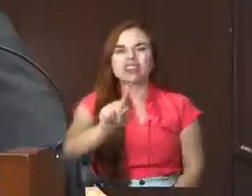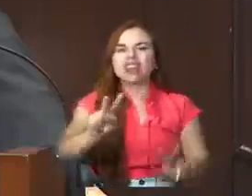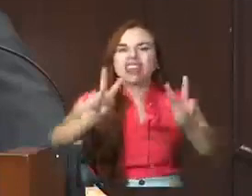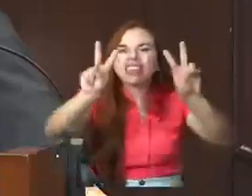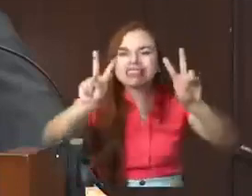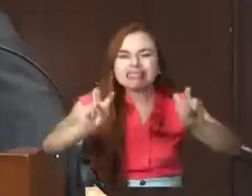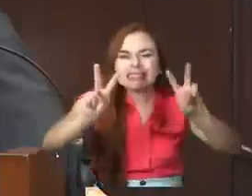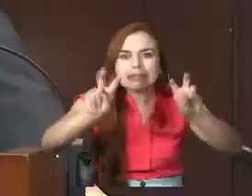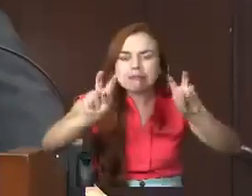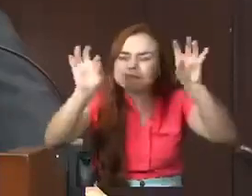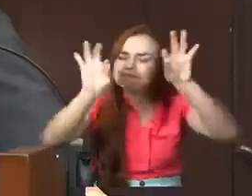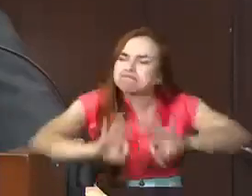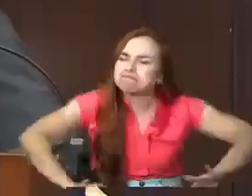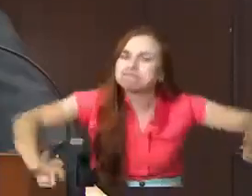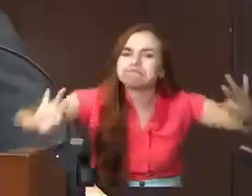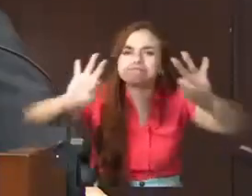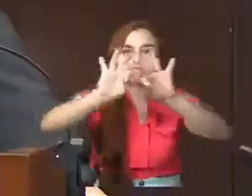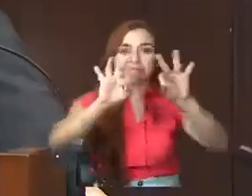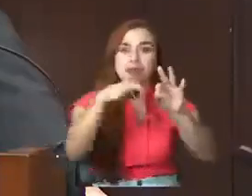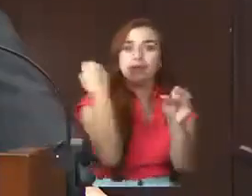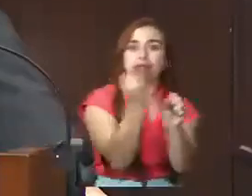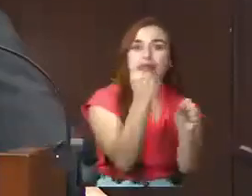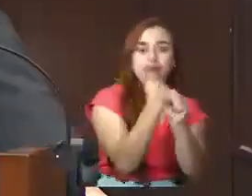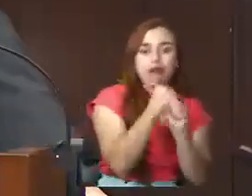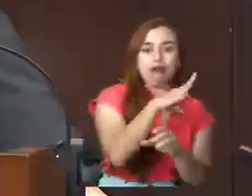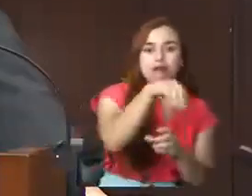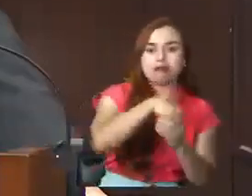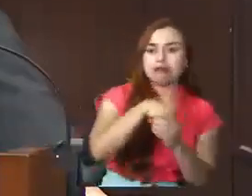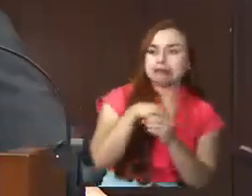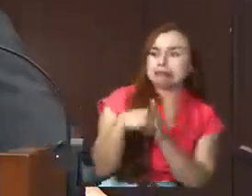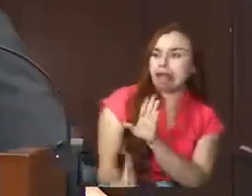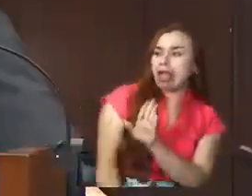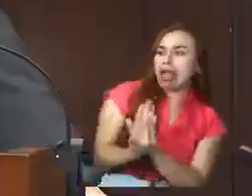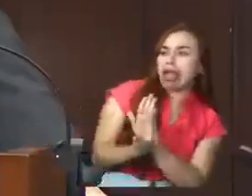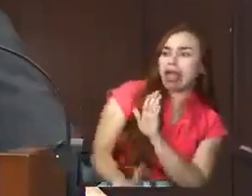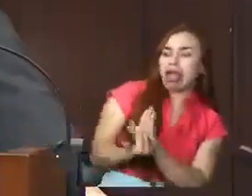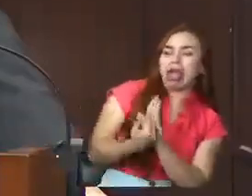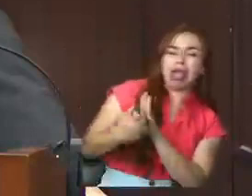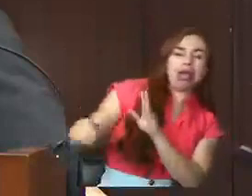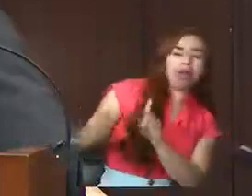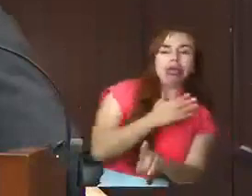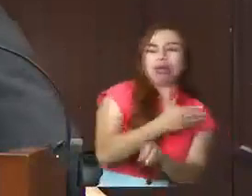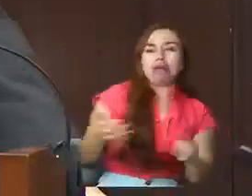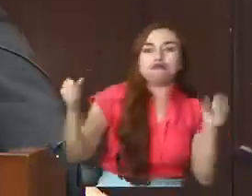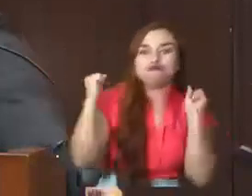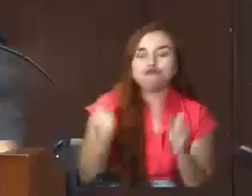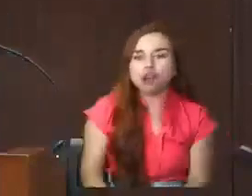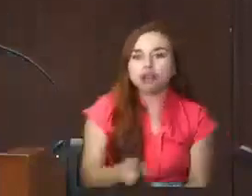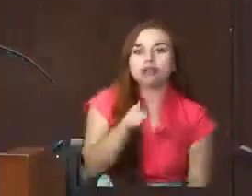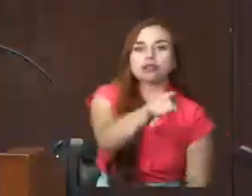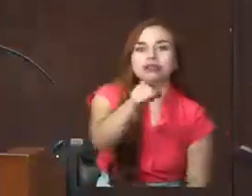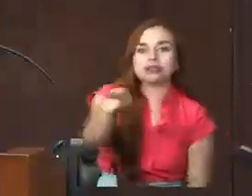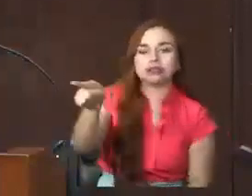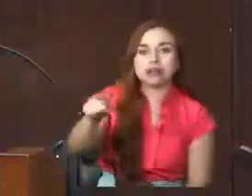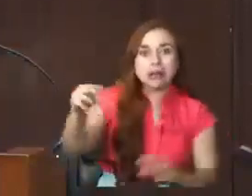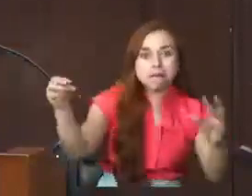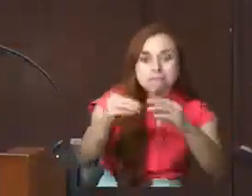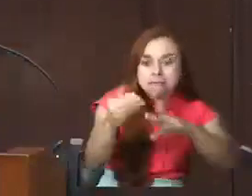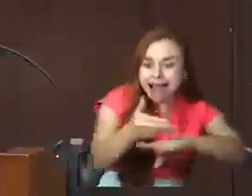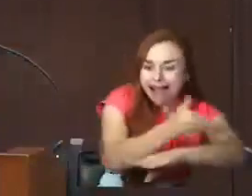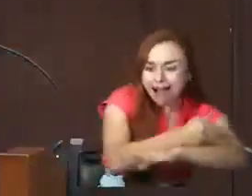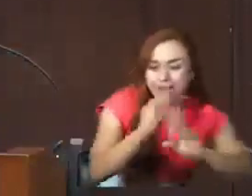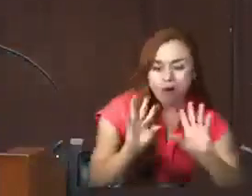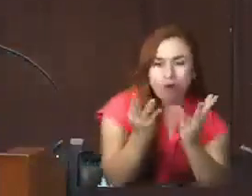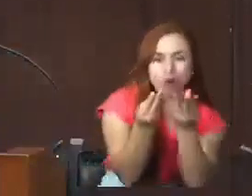acoso en el mundo del trabajo, convenio que era solicitado por los grupos sindicales de nuestro país de